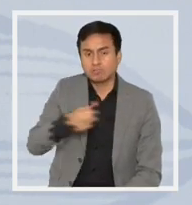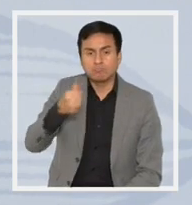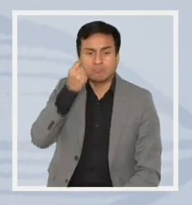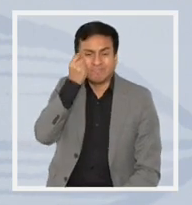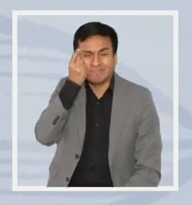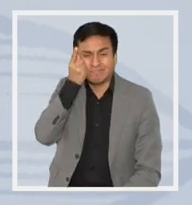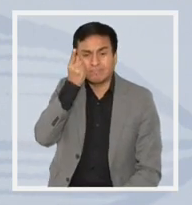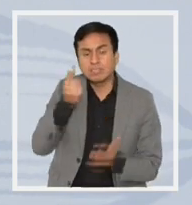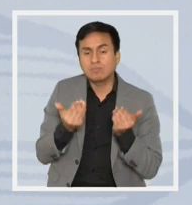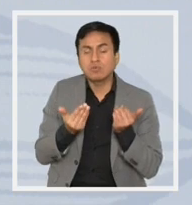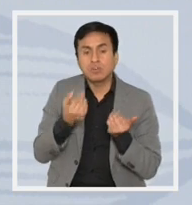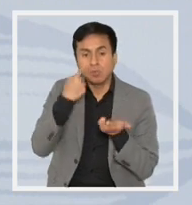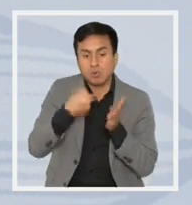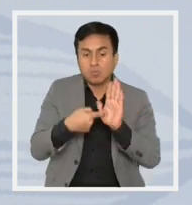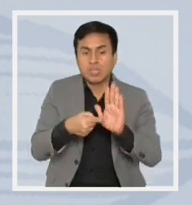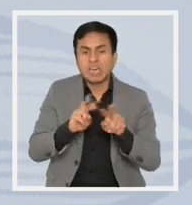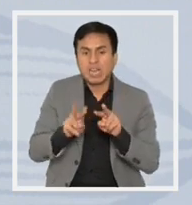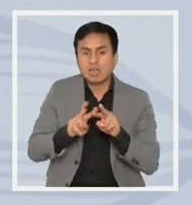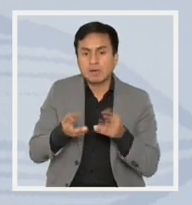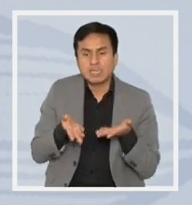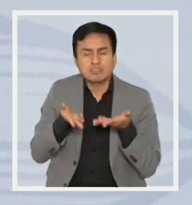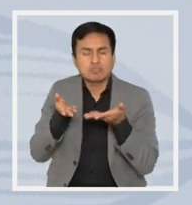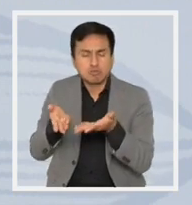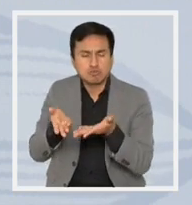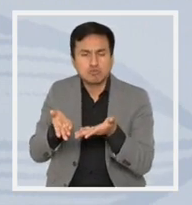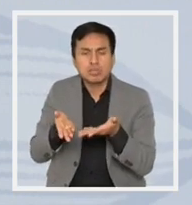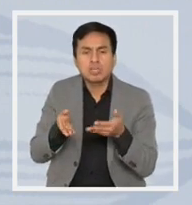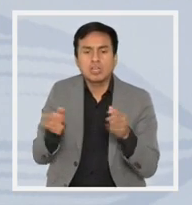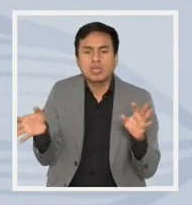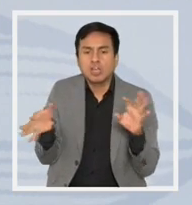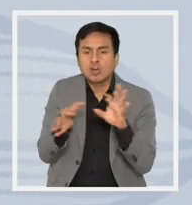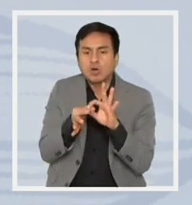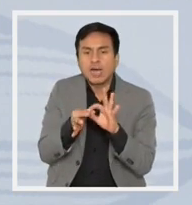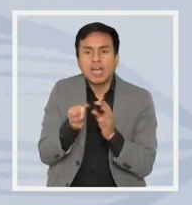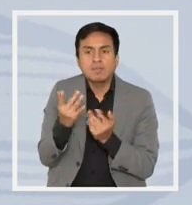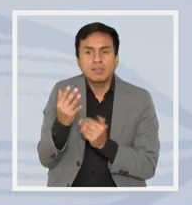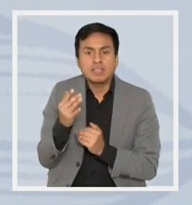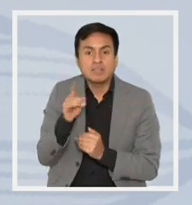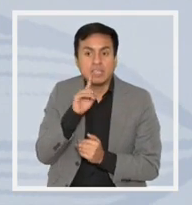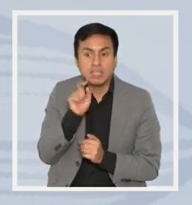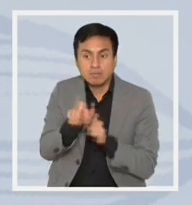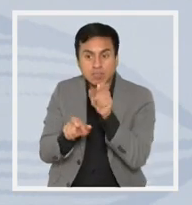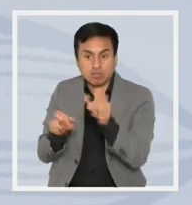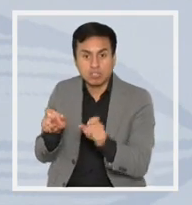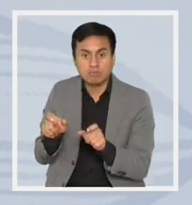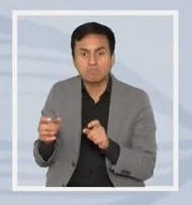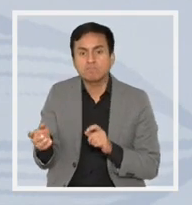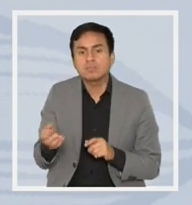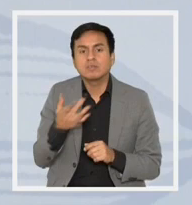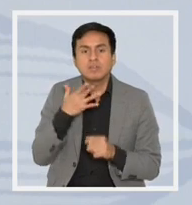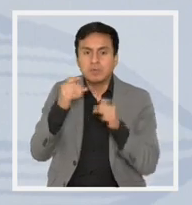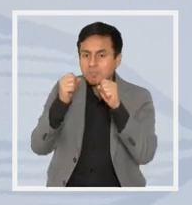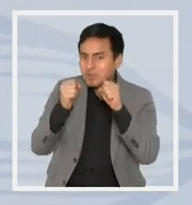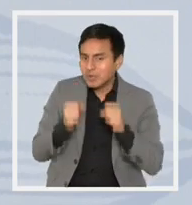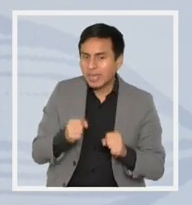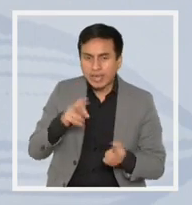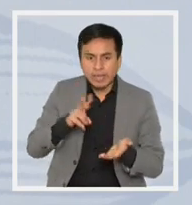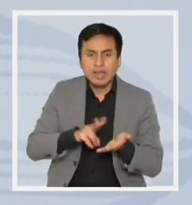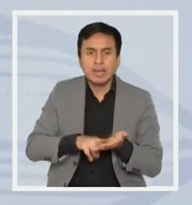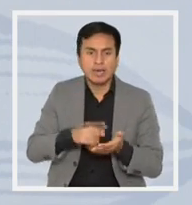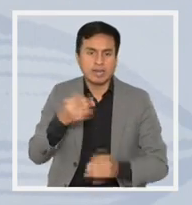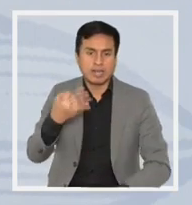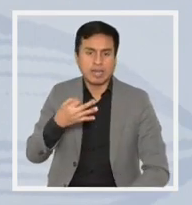todos que la propuesta de reparación deberá conciliar las expectativas que hoy se tienen con las posibilidades